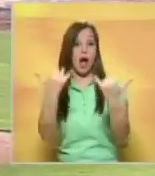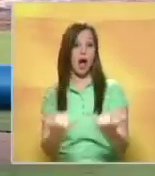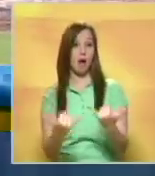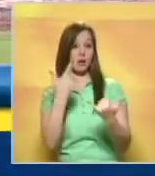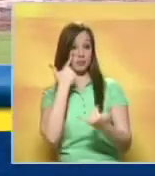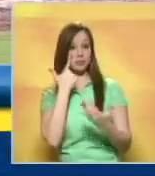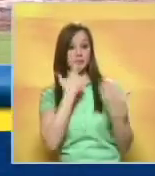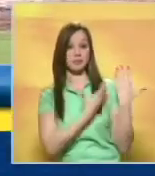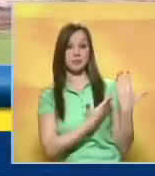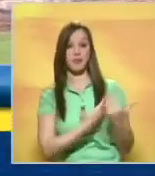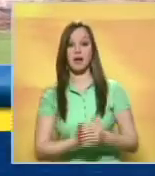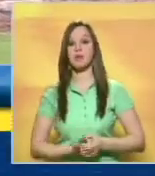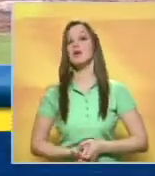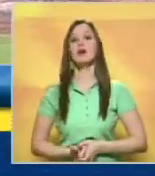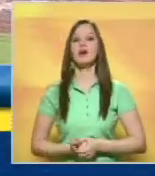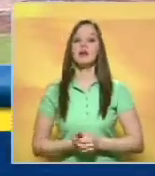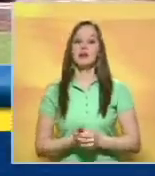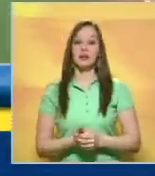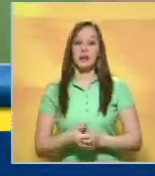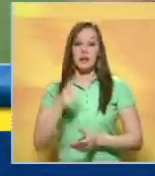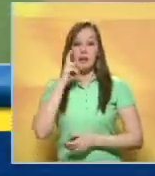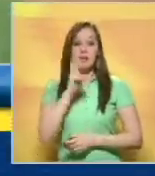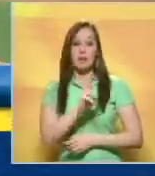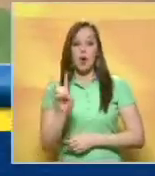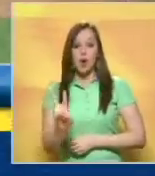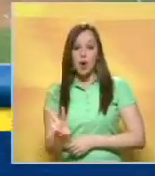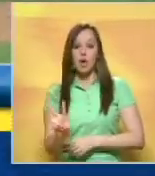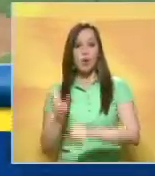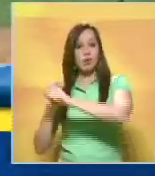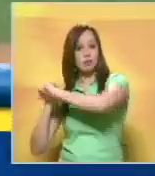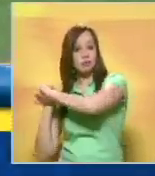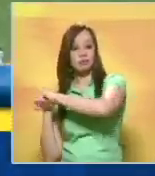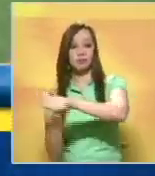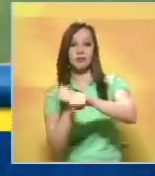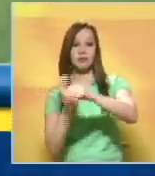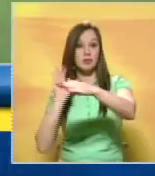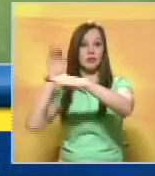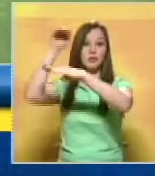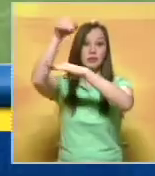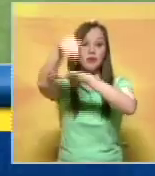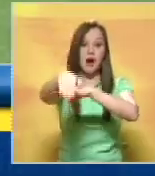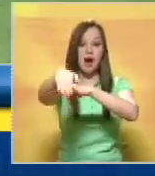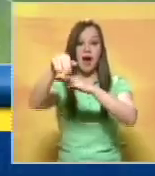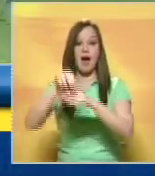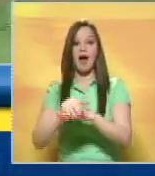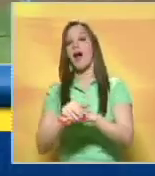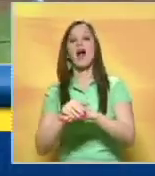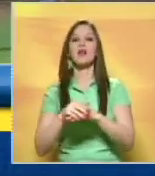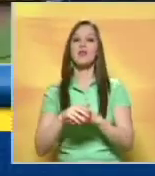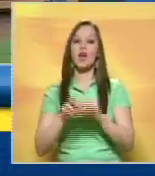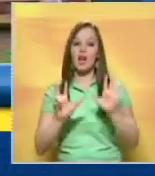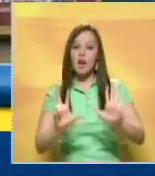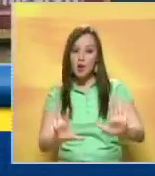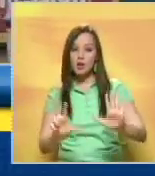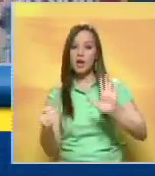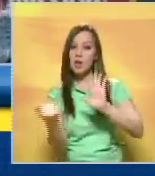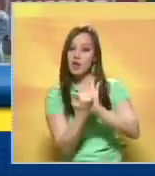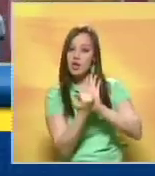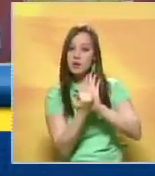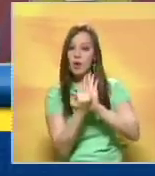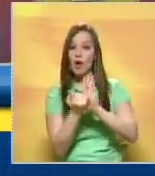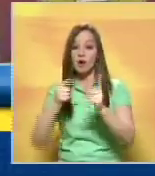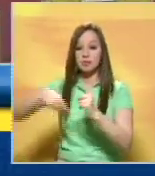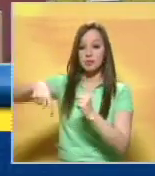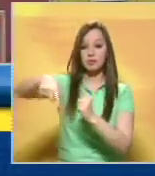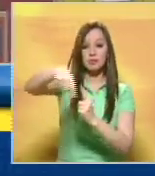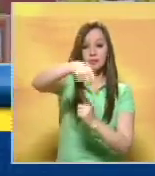las imágenes al Globe Life Park en Arlington y vemos a Odor sacar la bola por la izquierda en solitario en el octavo inning para impulsar y anotar la